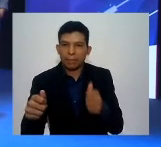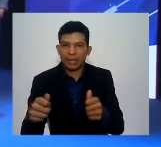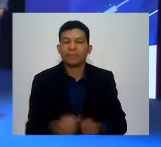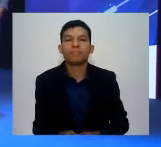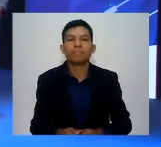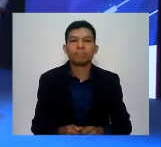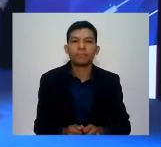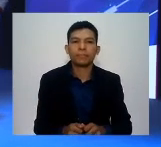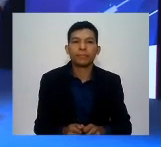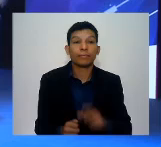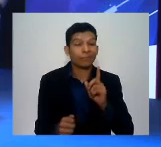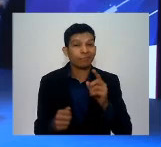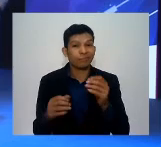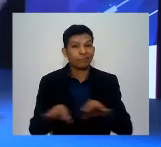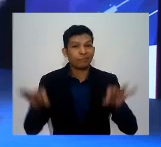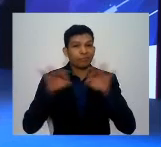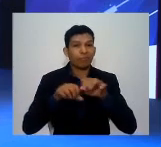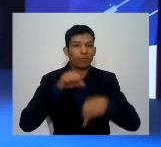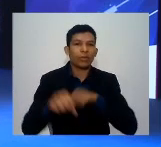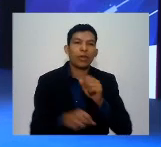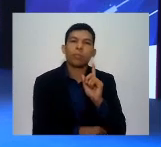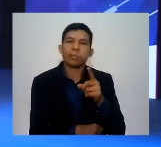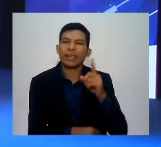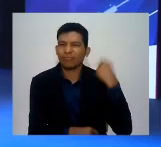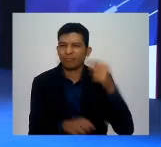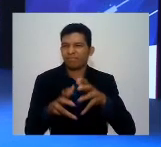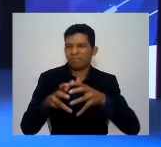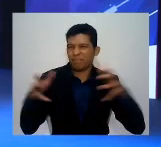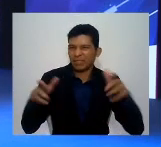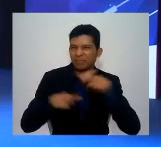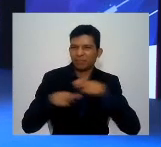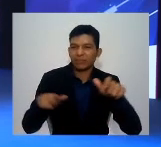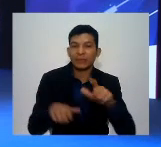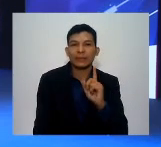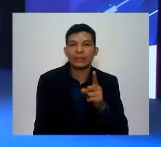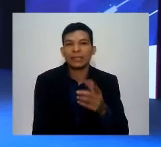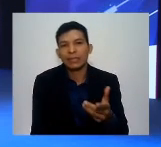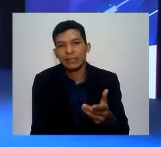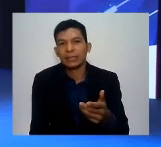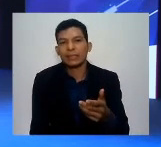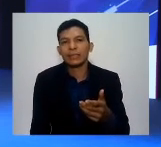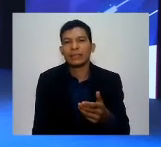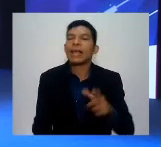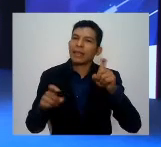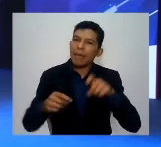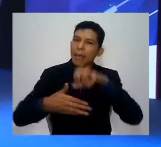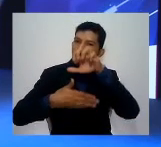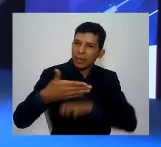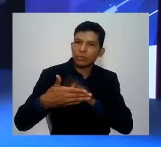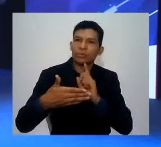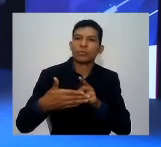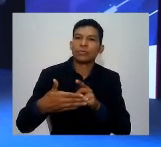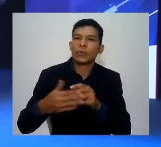adecuada en nuestro cuerpo, y a muchos deportistas los ayuda en el proceso de recuperación después de hacer ejercicio.